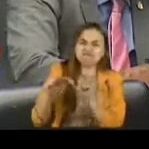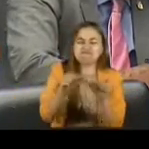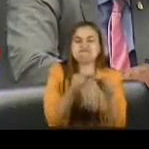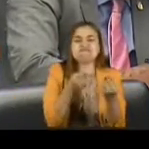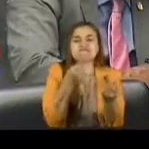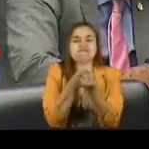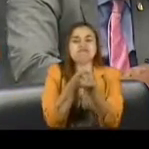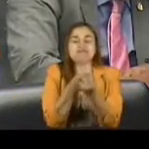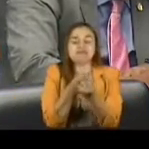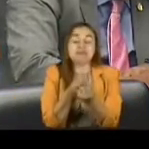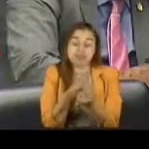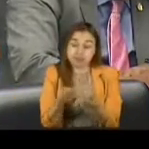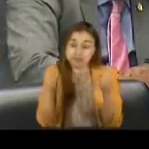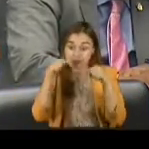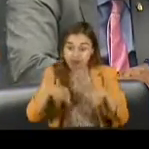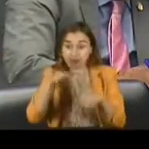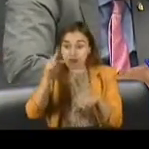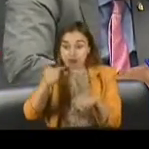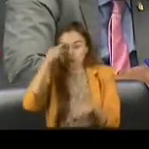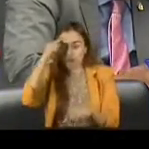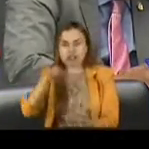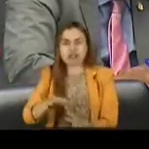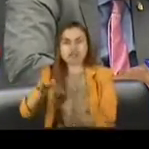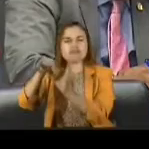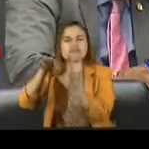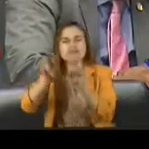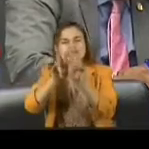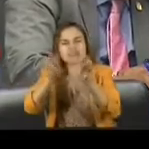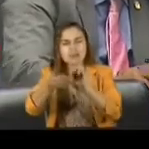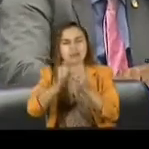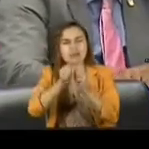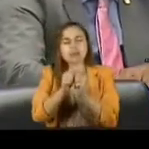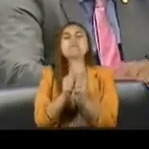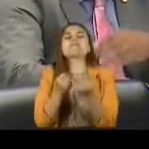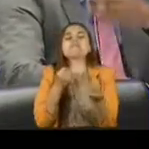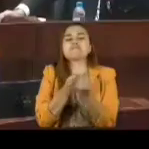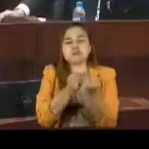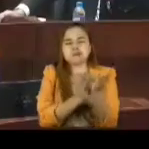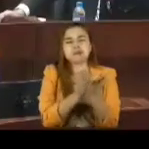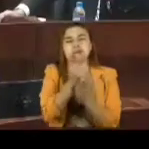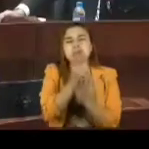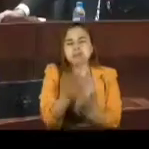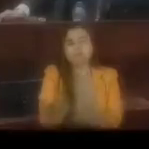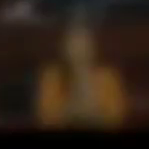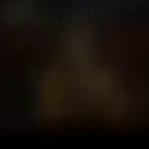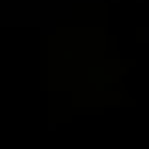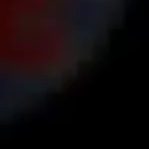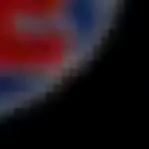índole con el gobierno nacional en beneficio de la provincia de Chiriquí. Muchas gracias, señor presidente.